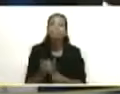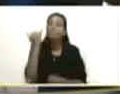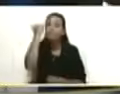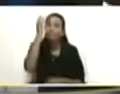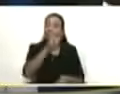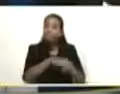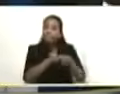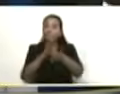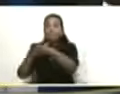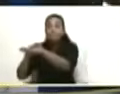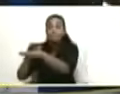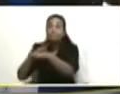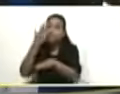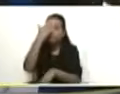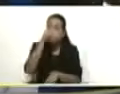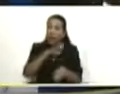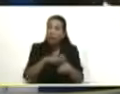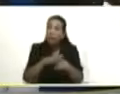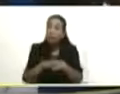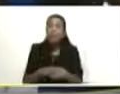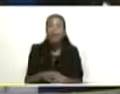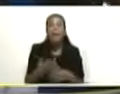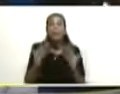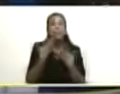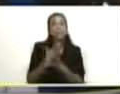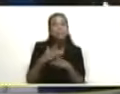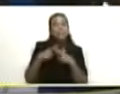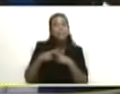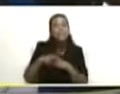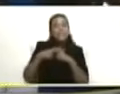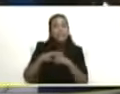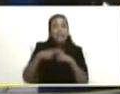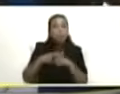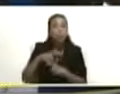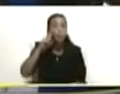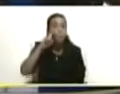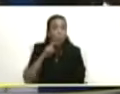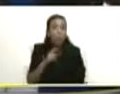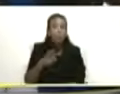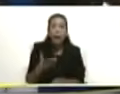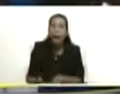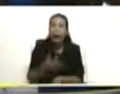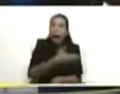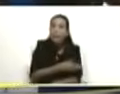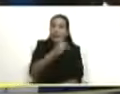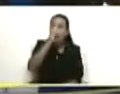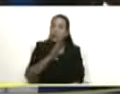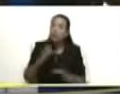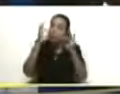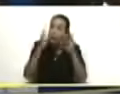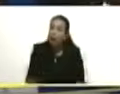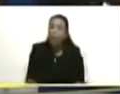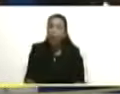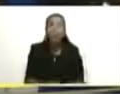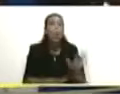saben, el sexo a la edad que corresponda,